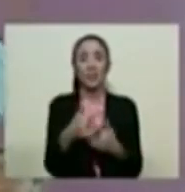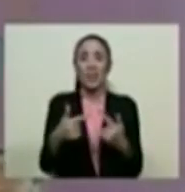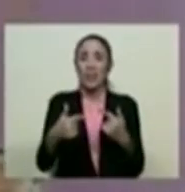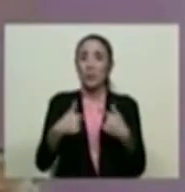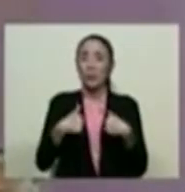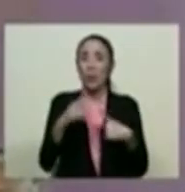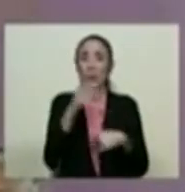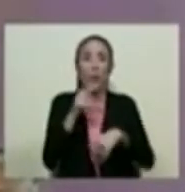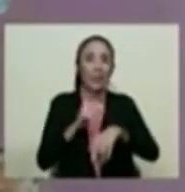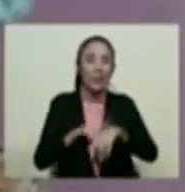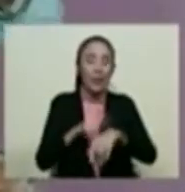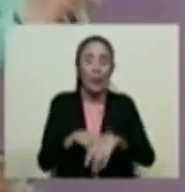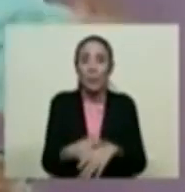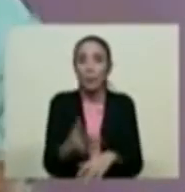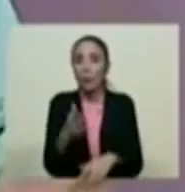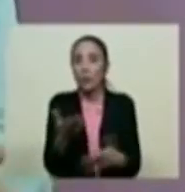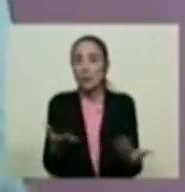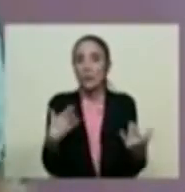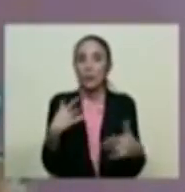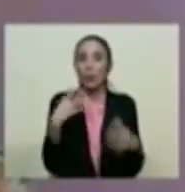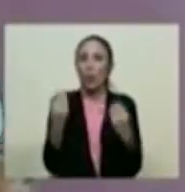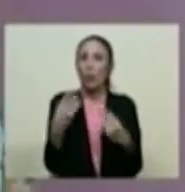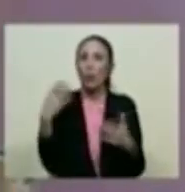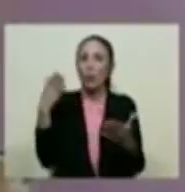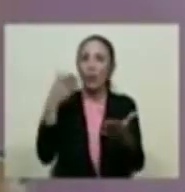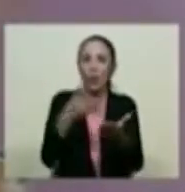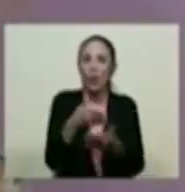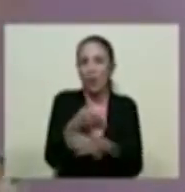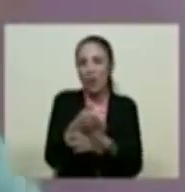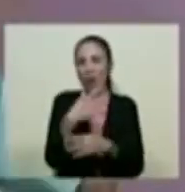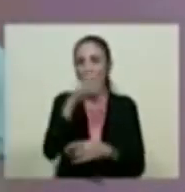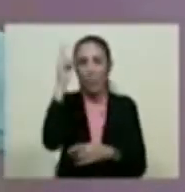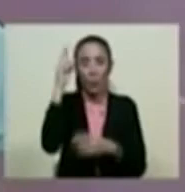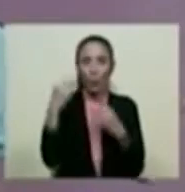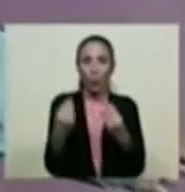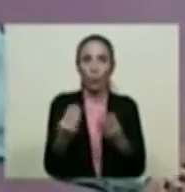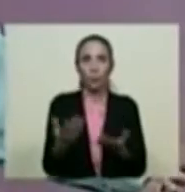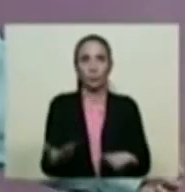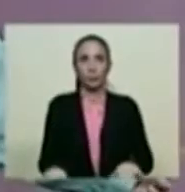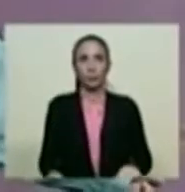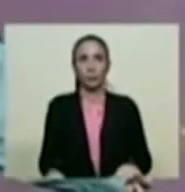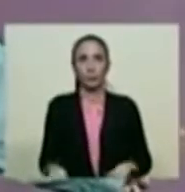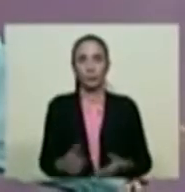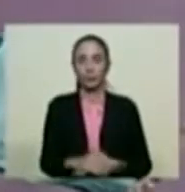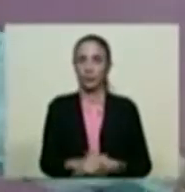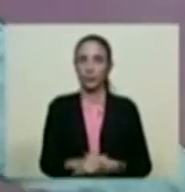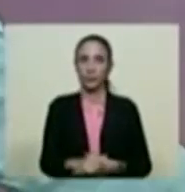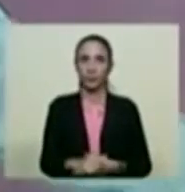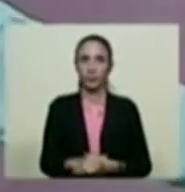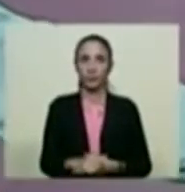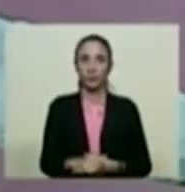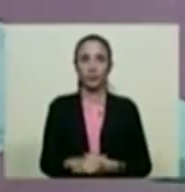tiene que atender asuntos globales del mundo. Quiere decir que Lima para él es el patio trasero.